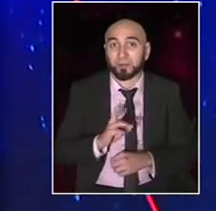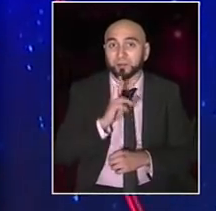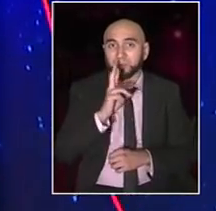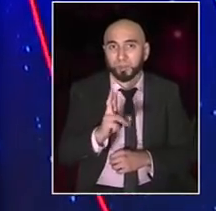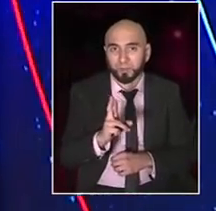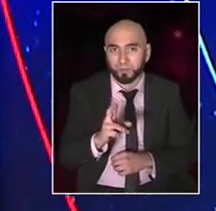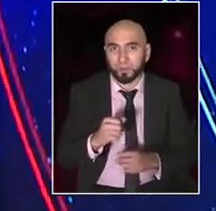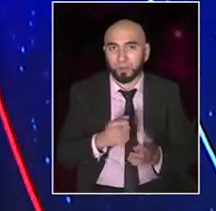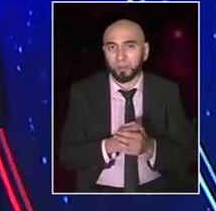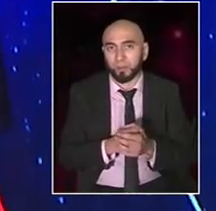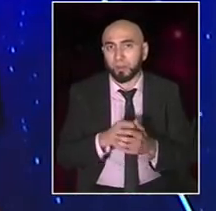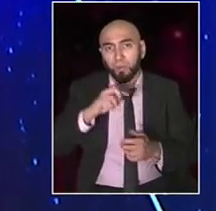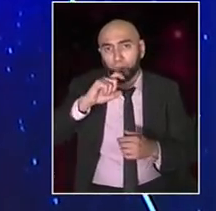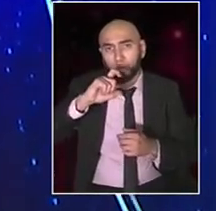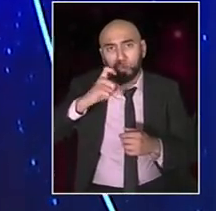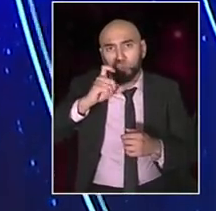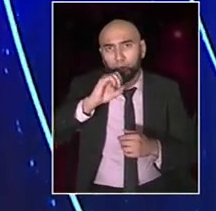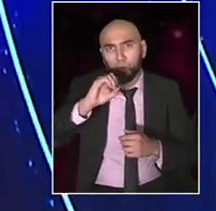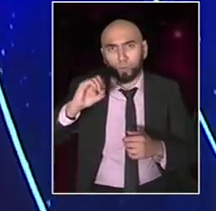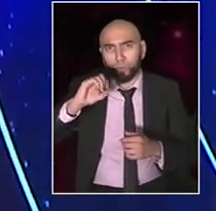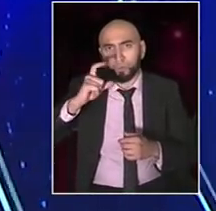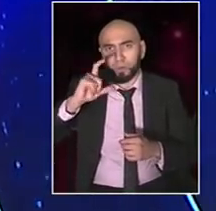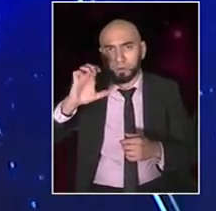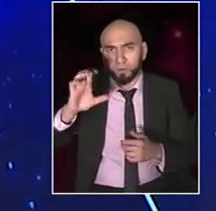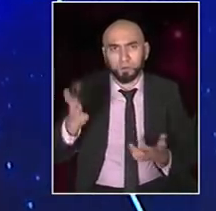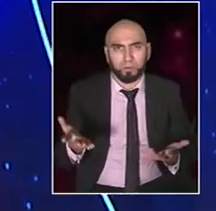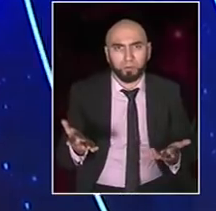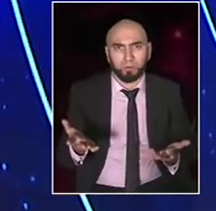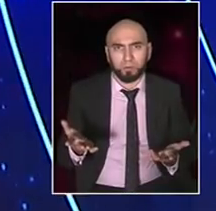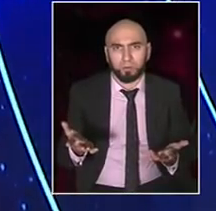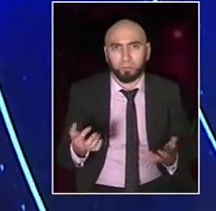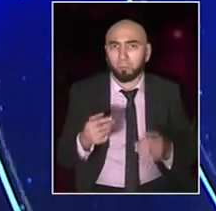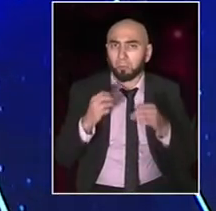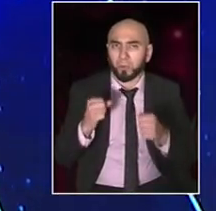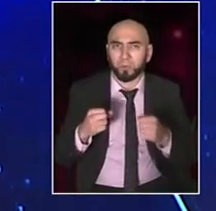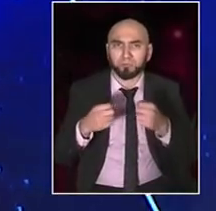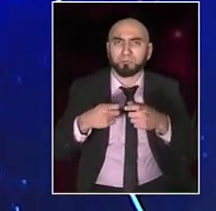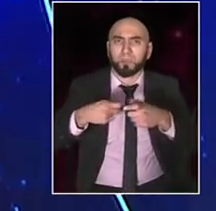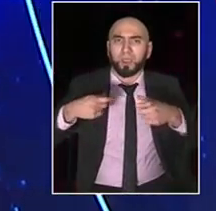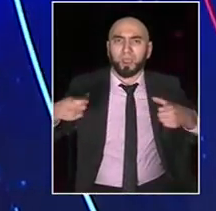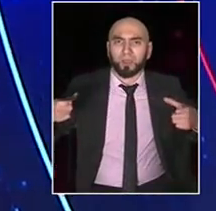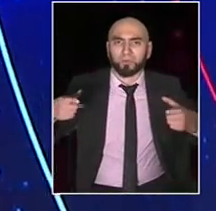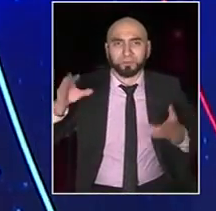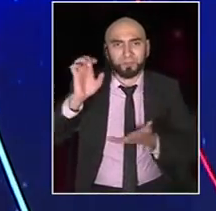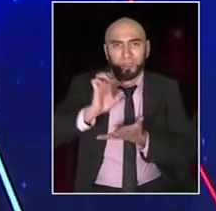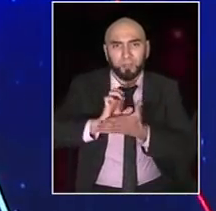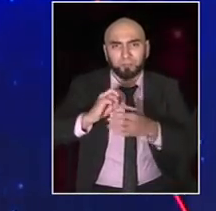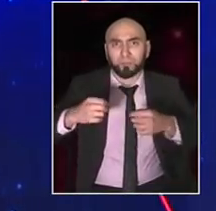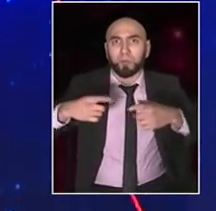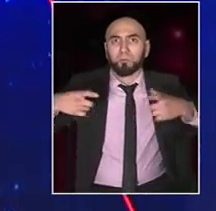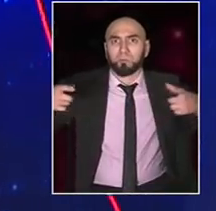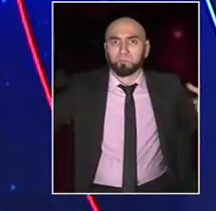Google, que van a hacer Facebook. Podemos tener al final un macroestado, un megaestado planetario que sean